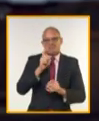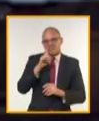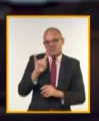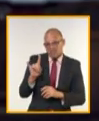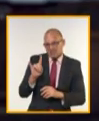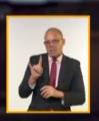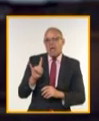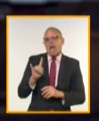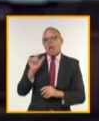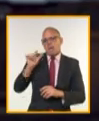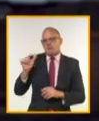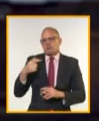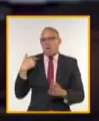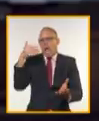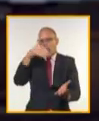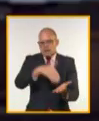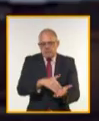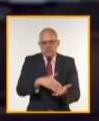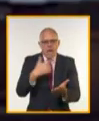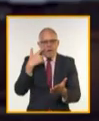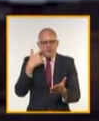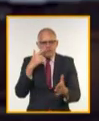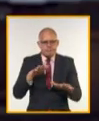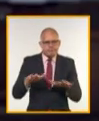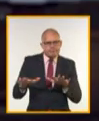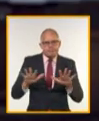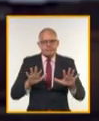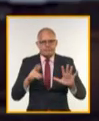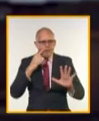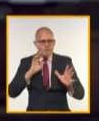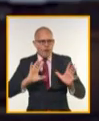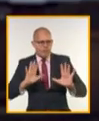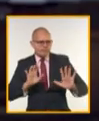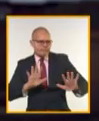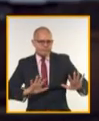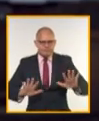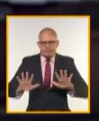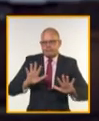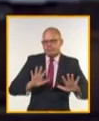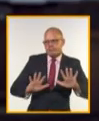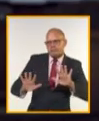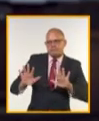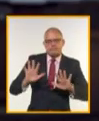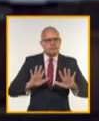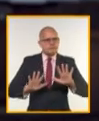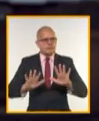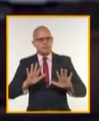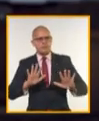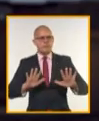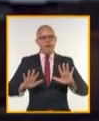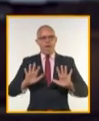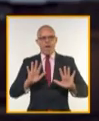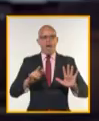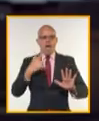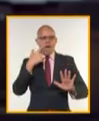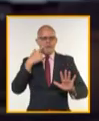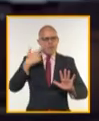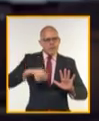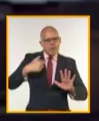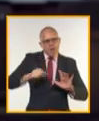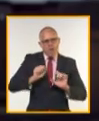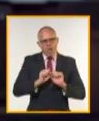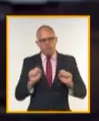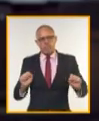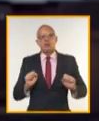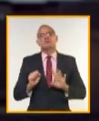está conociendo esta realidad y que tiene la misión de crear una estrategia para subsistir dentro de este espacio geográfico y